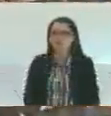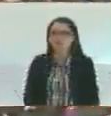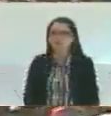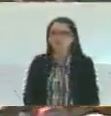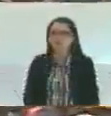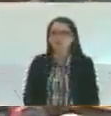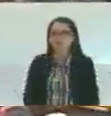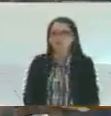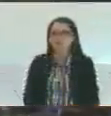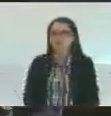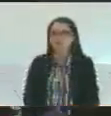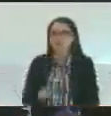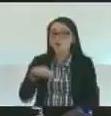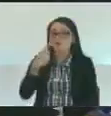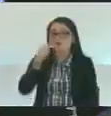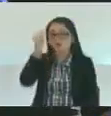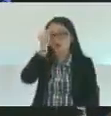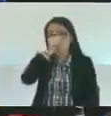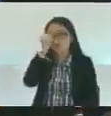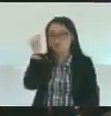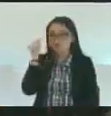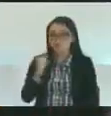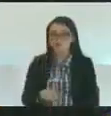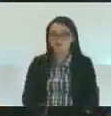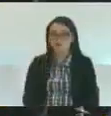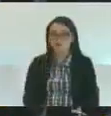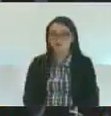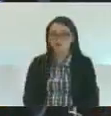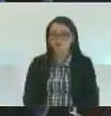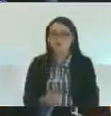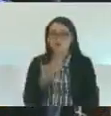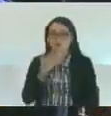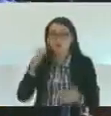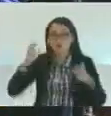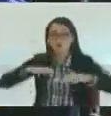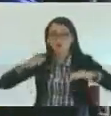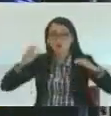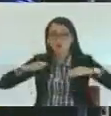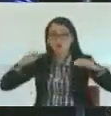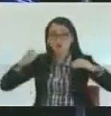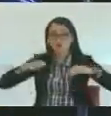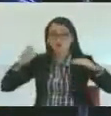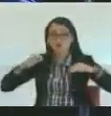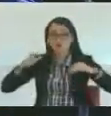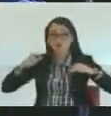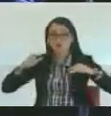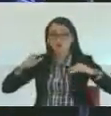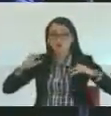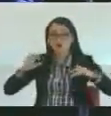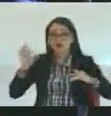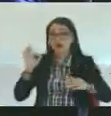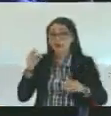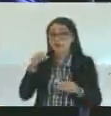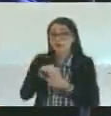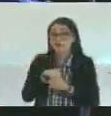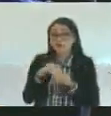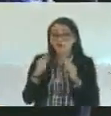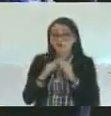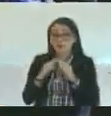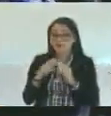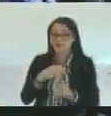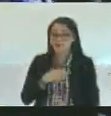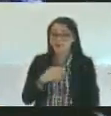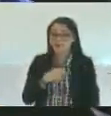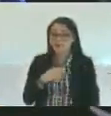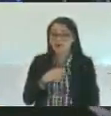Bueno, el próximo domingo, si llega a llover, nadie se puede quedar en su casa.